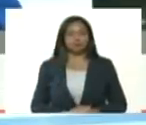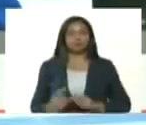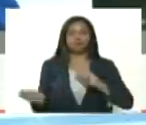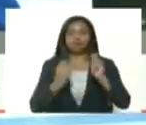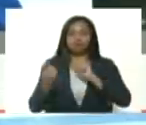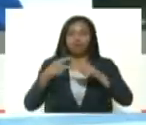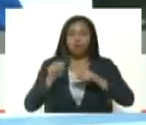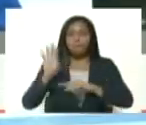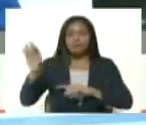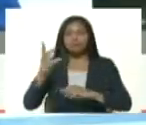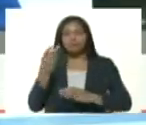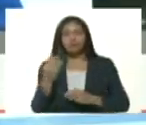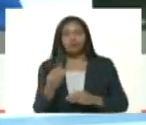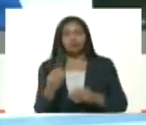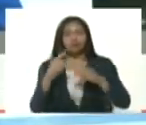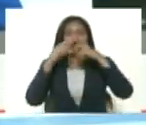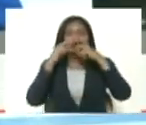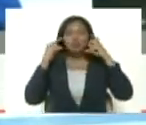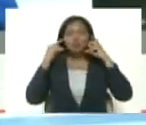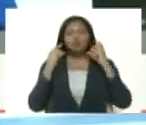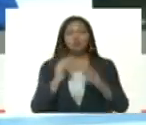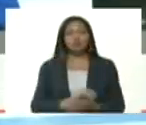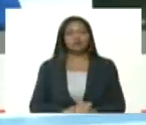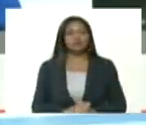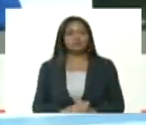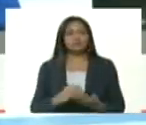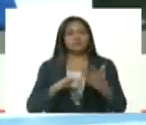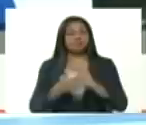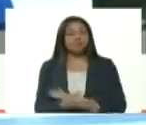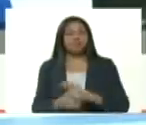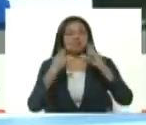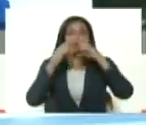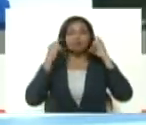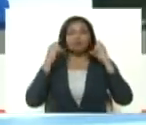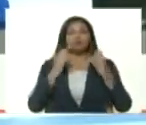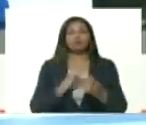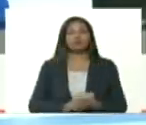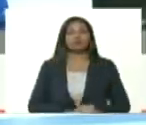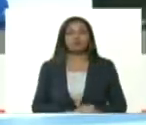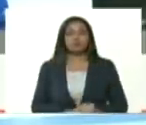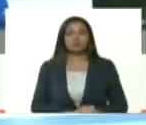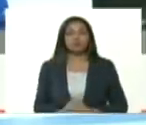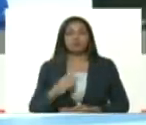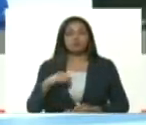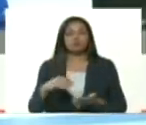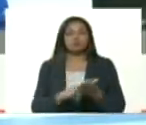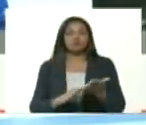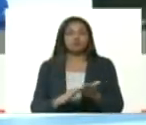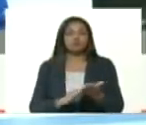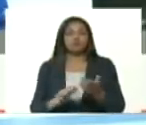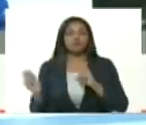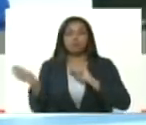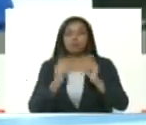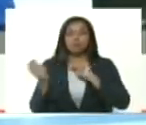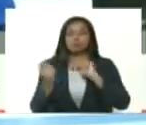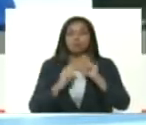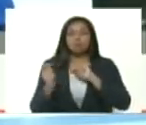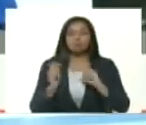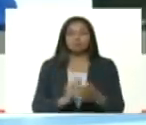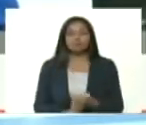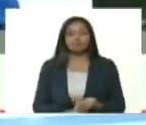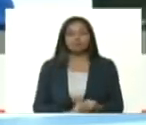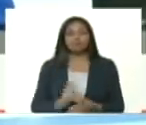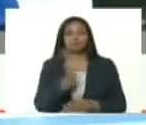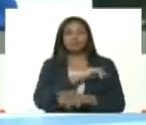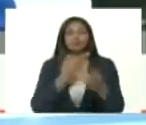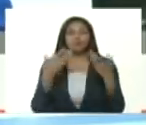esos países es cuántos tapabocas, que el tapaboca tal, que no. Nosotros resolvimos ese debate con el poder